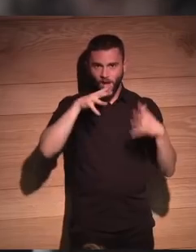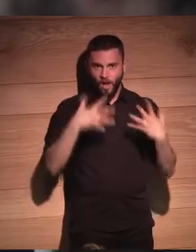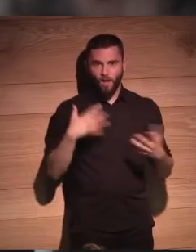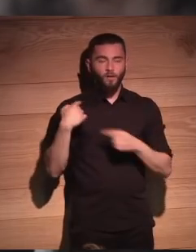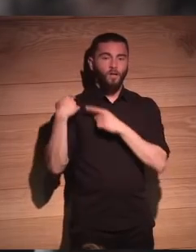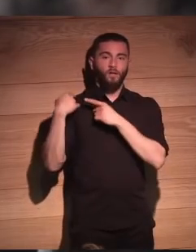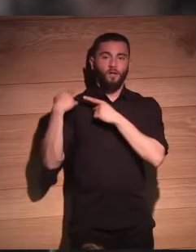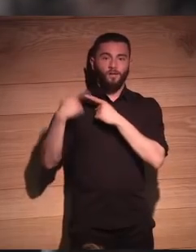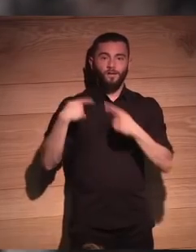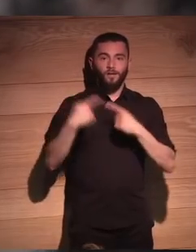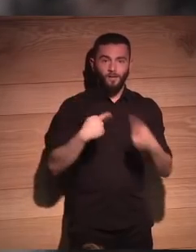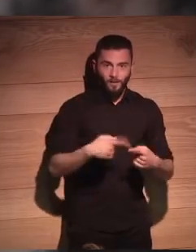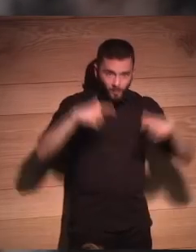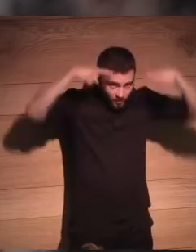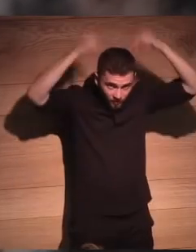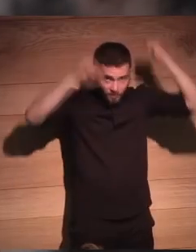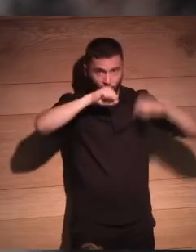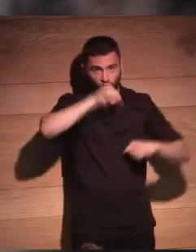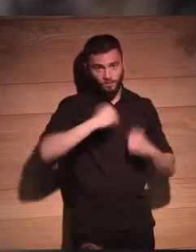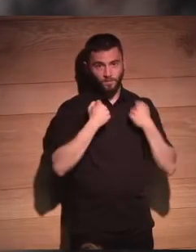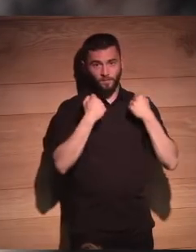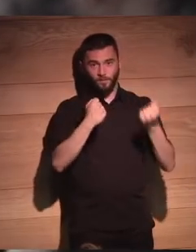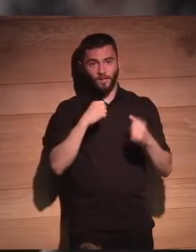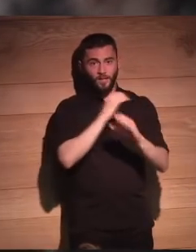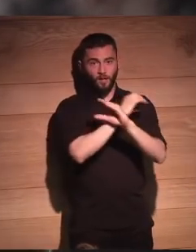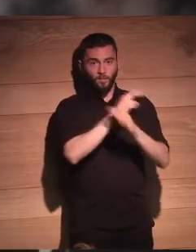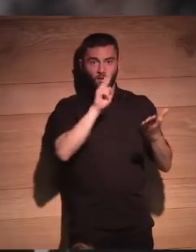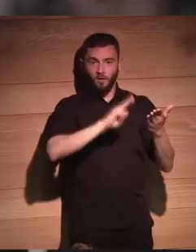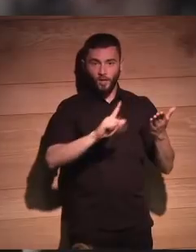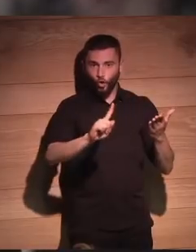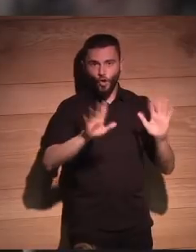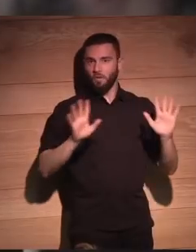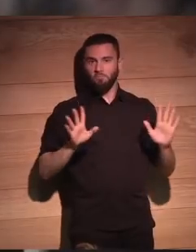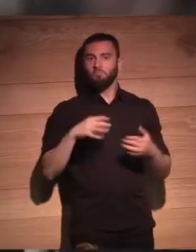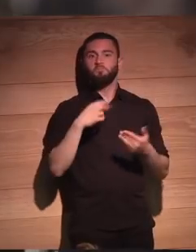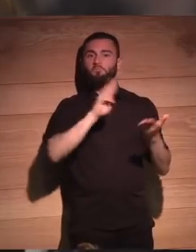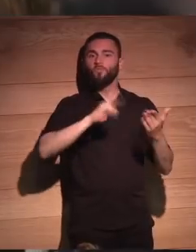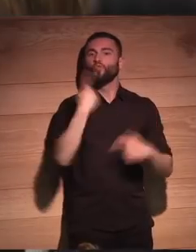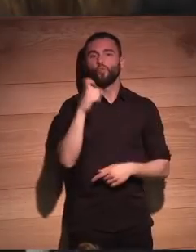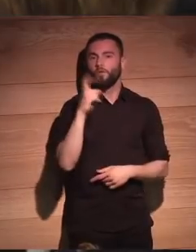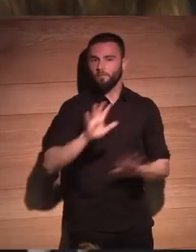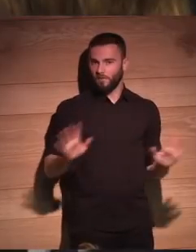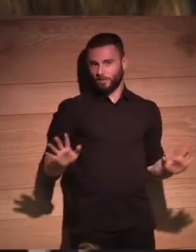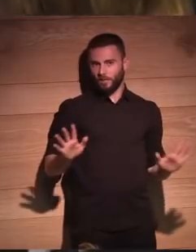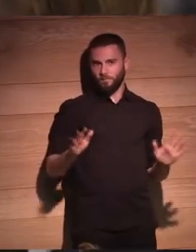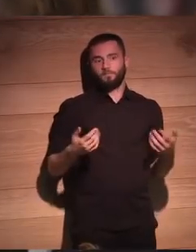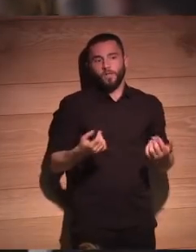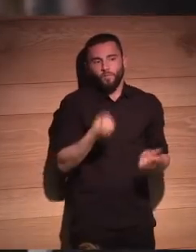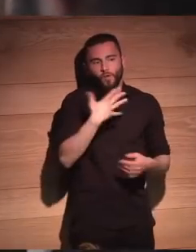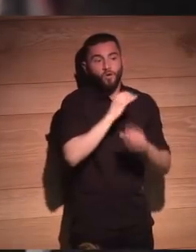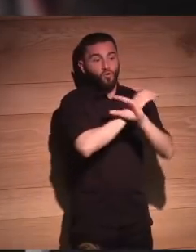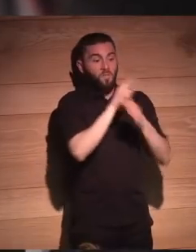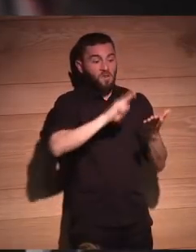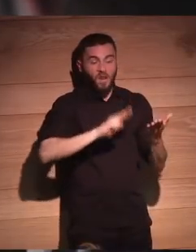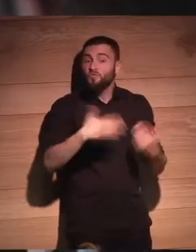de Batmanófilos que no han leído nunca un TVO y no tienen por qué hacerlo, ni mucho menos, claro. Bueno, pero tampoco estaría de más que lo leyeran. Pero tampoco